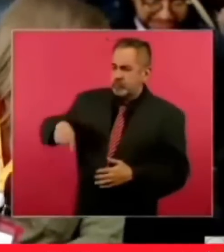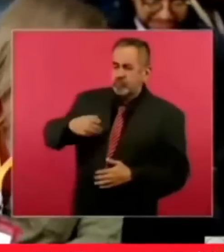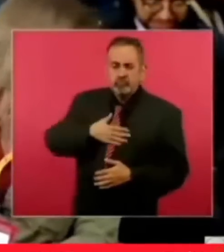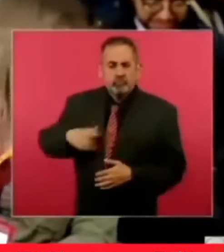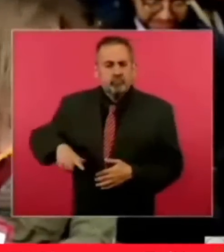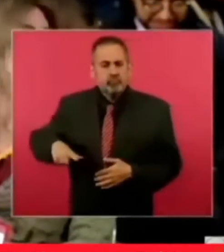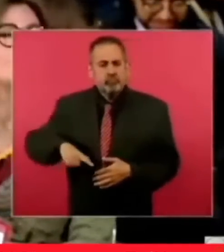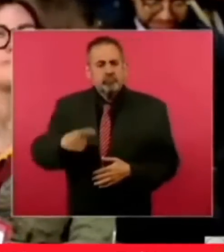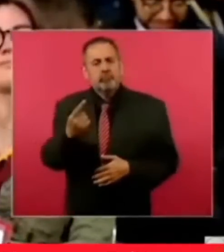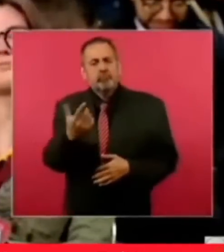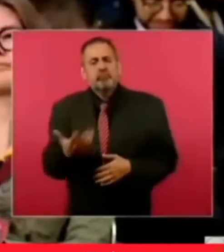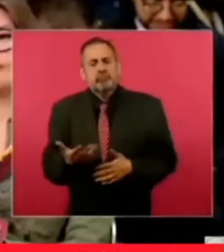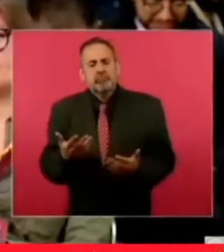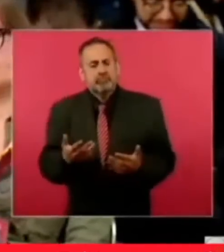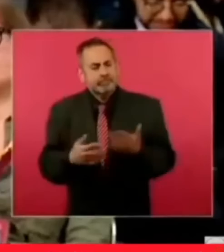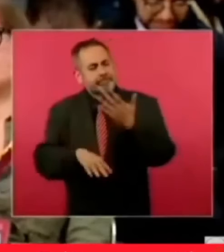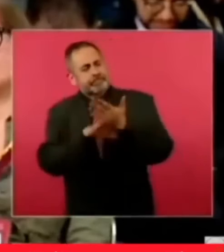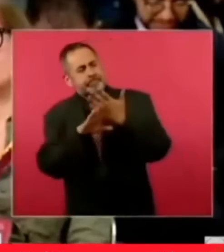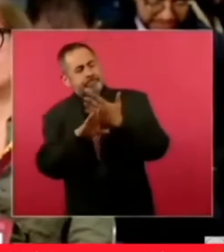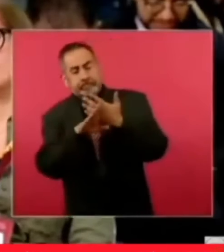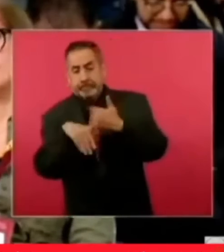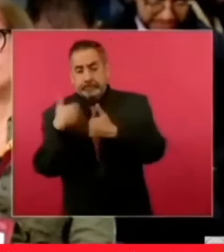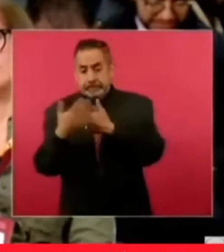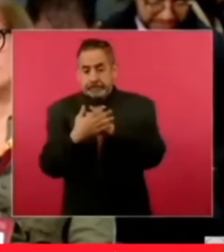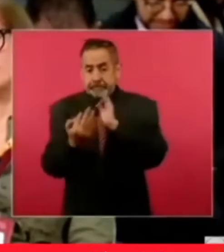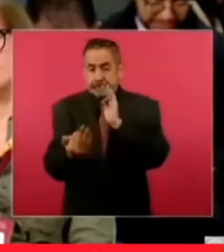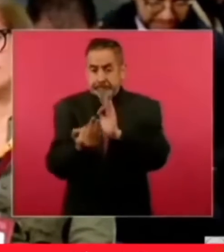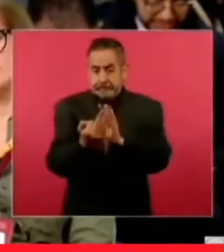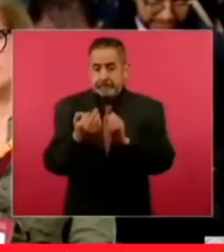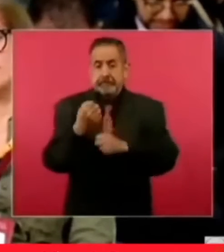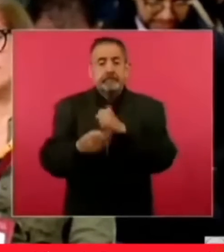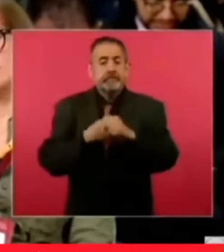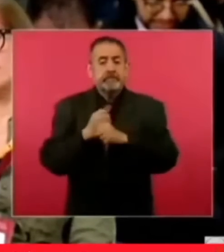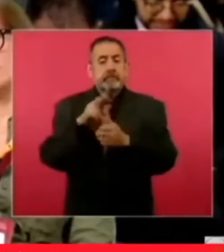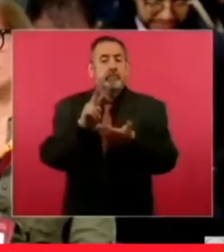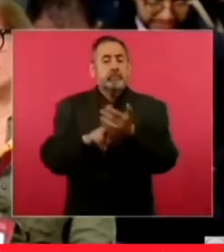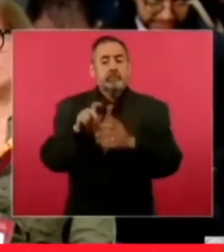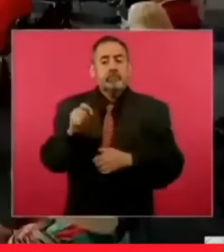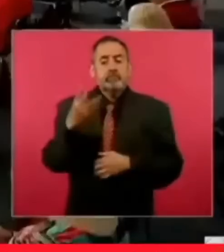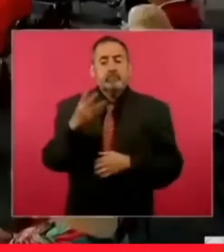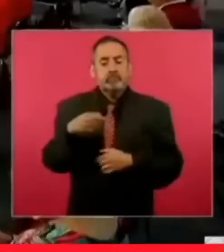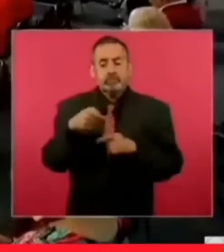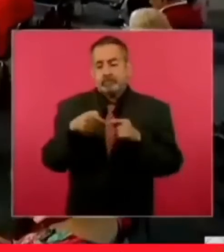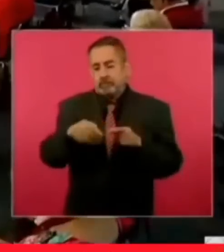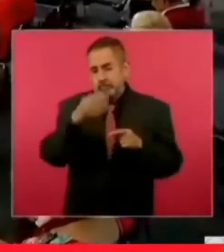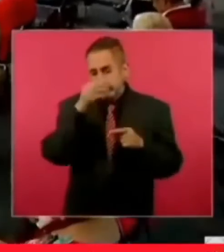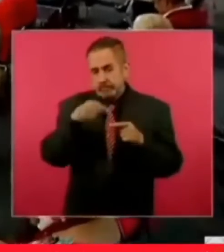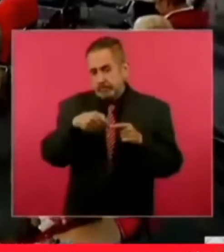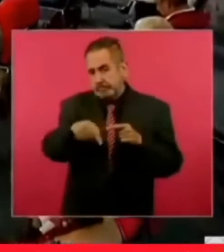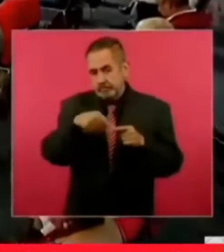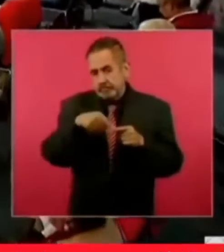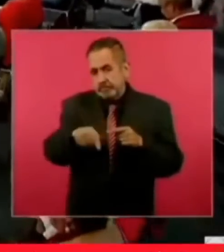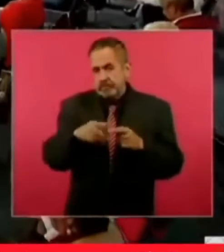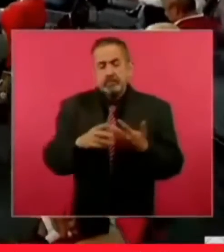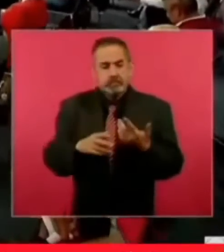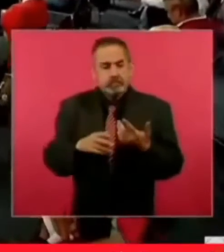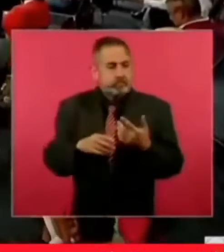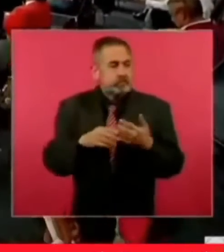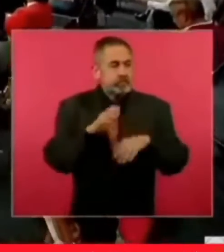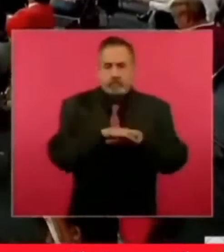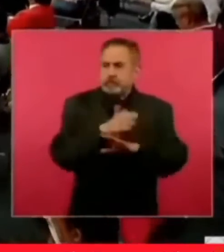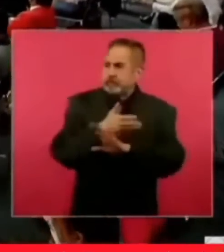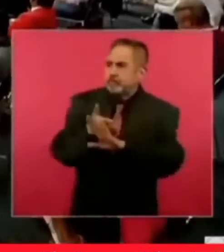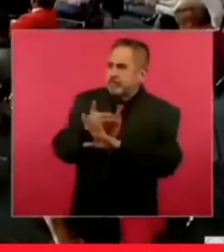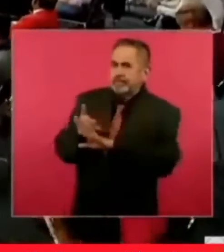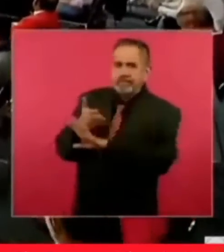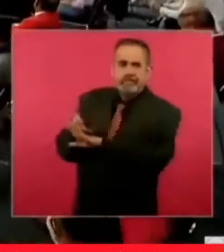su gobierno, porque sabemos que de cara a las elecciones de 2024, estas campañas pues ya se están acelerando,